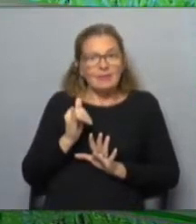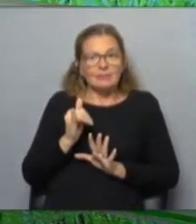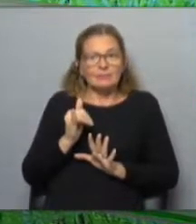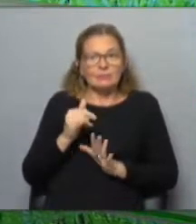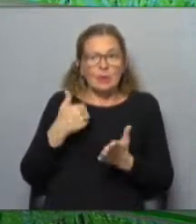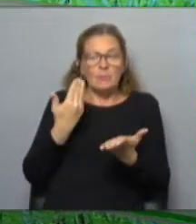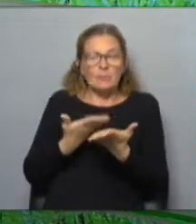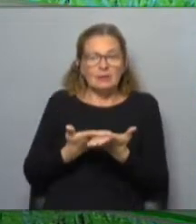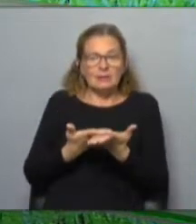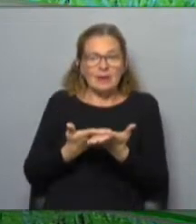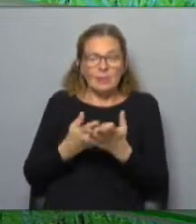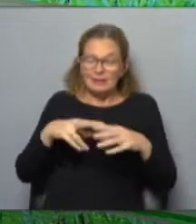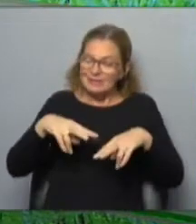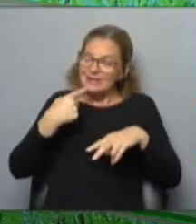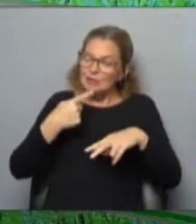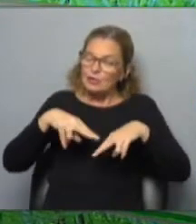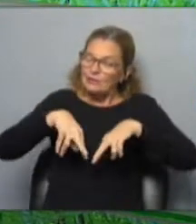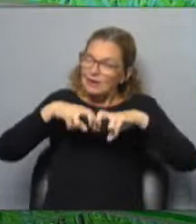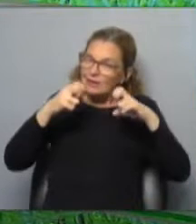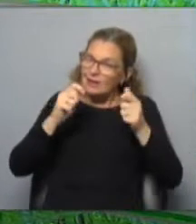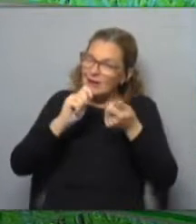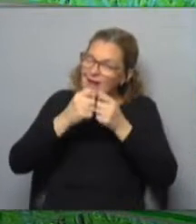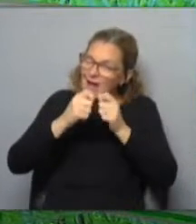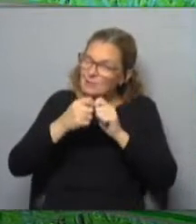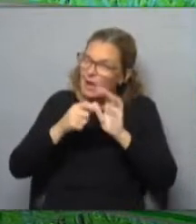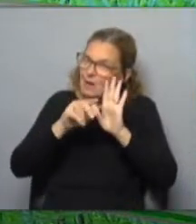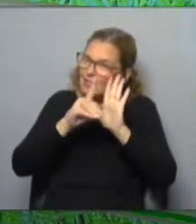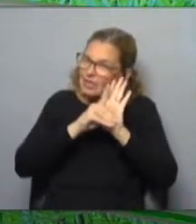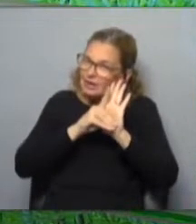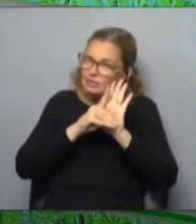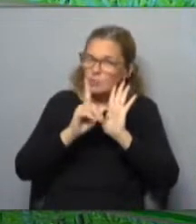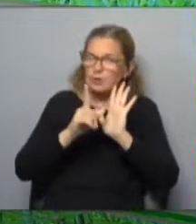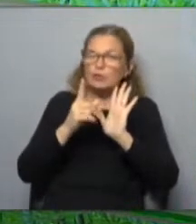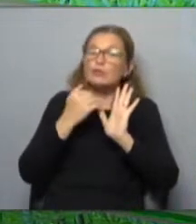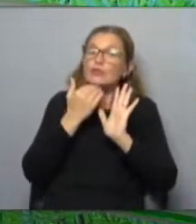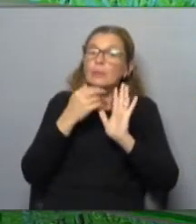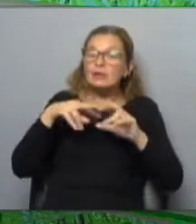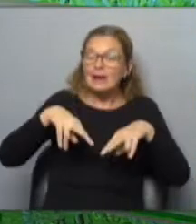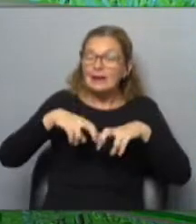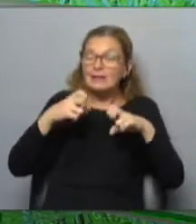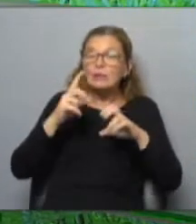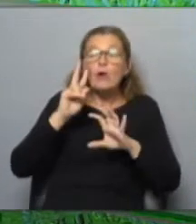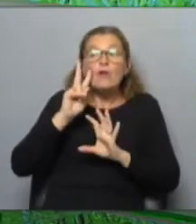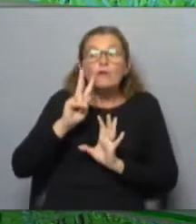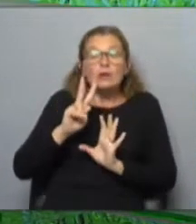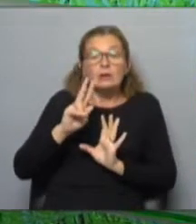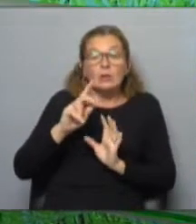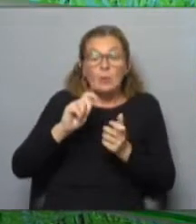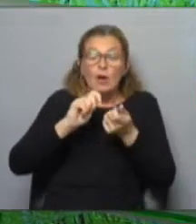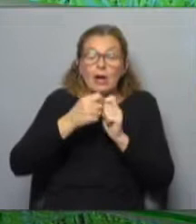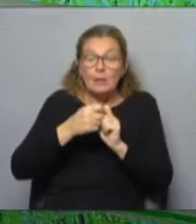porque lo que planteaban es que iban a analizar a ver si modificaban esto, no sabemos si efectivamente lo están analizando o si hay perspectivas de modificaciones,